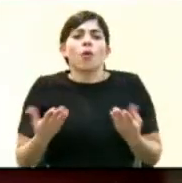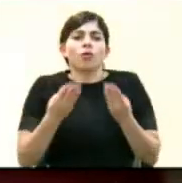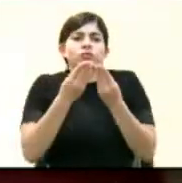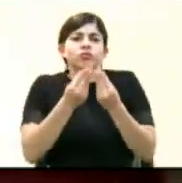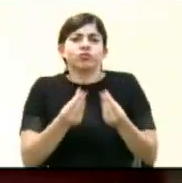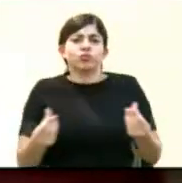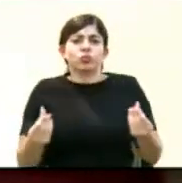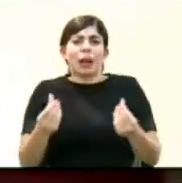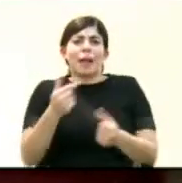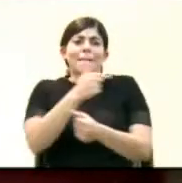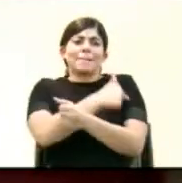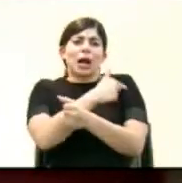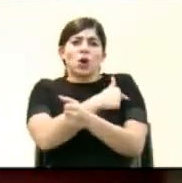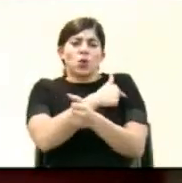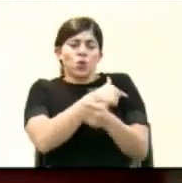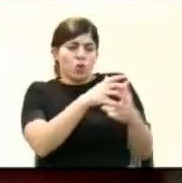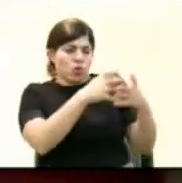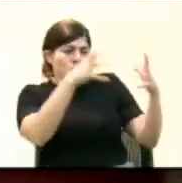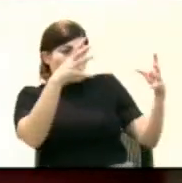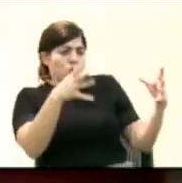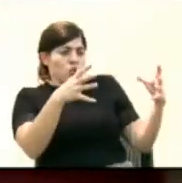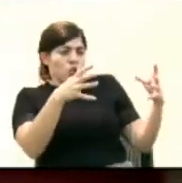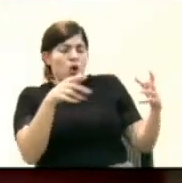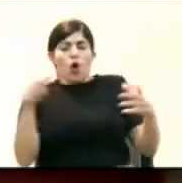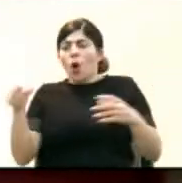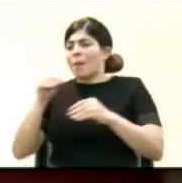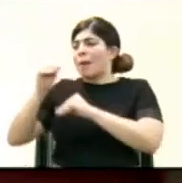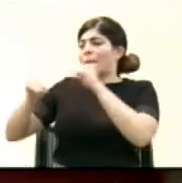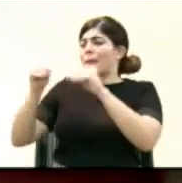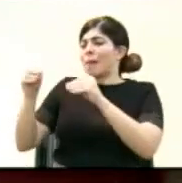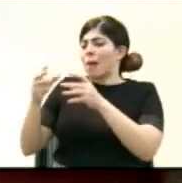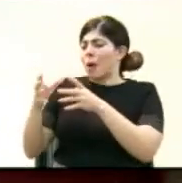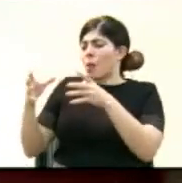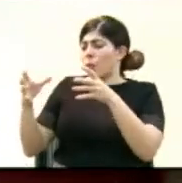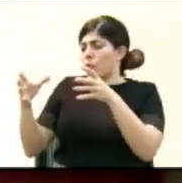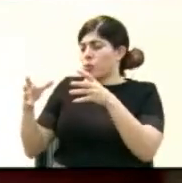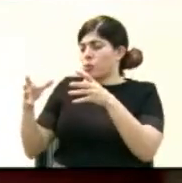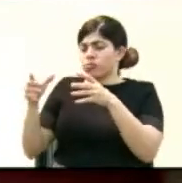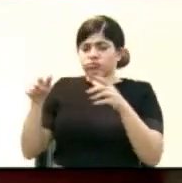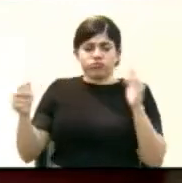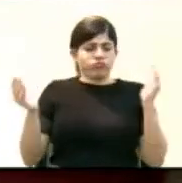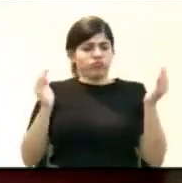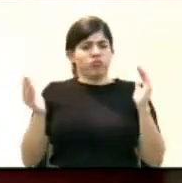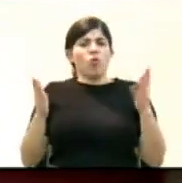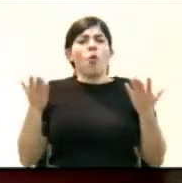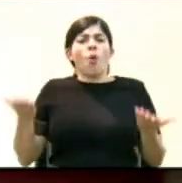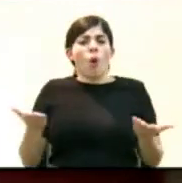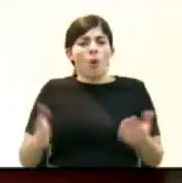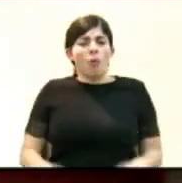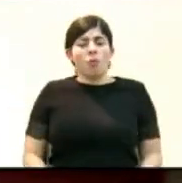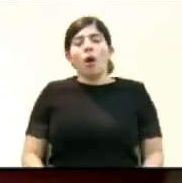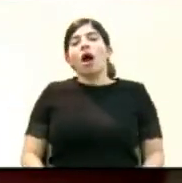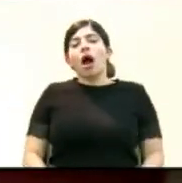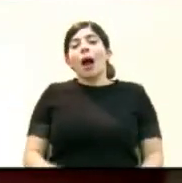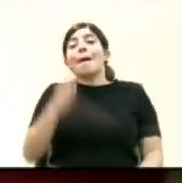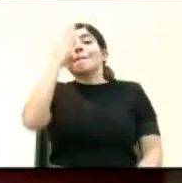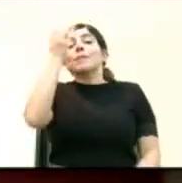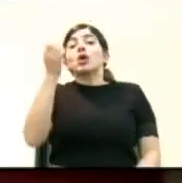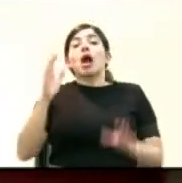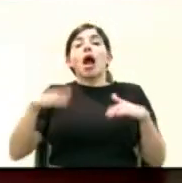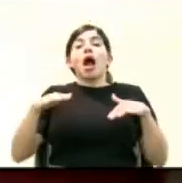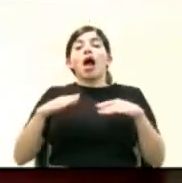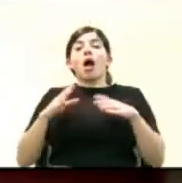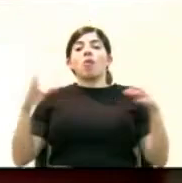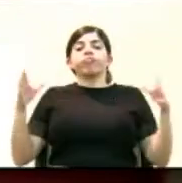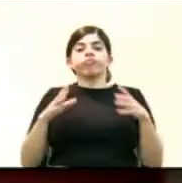conciliar el nivel de vacunación que hay en el país con el nivel de contagio que hay en el país. La respuesta sencilla es: todavía no hemos llegado a inmunidad de